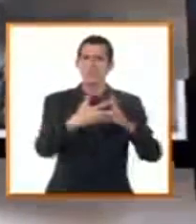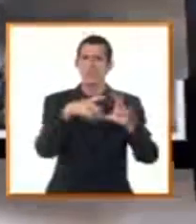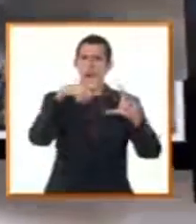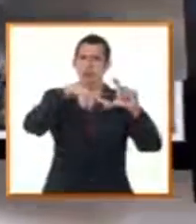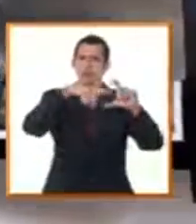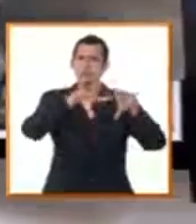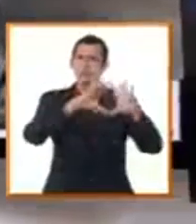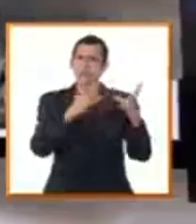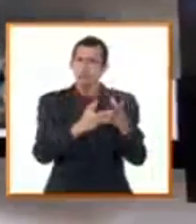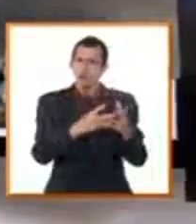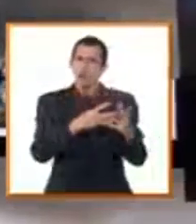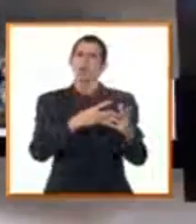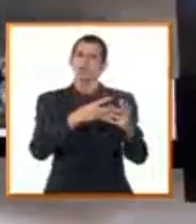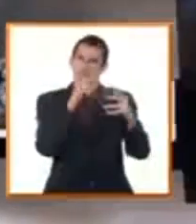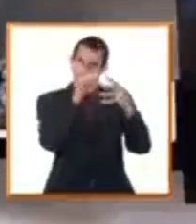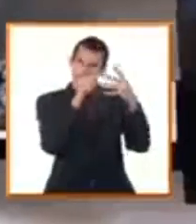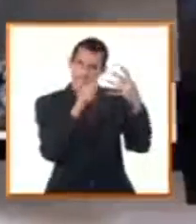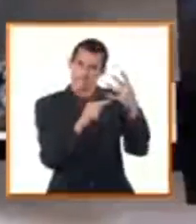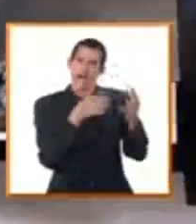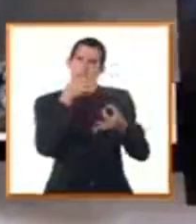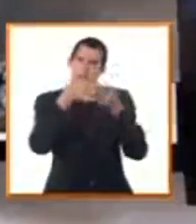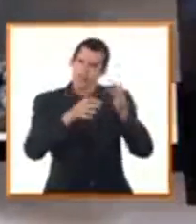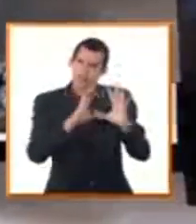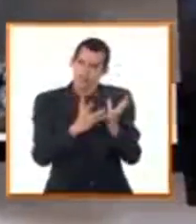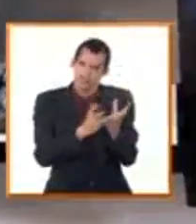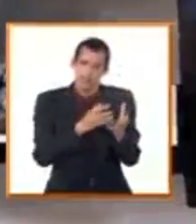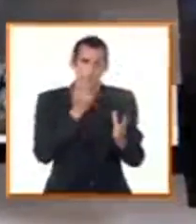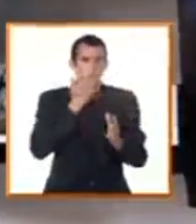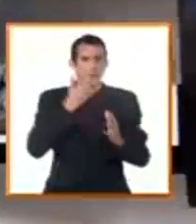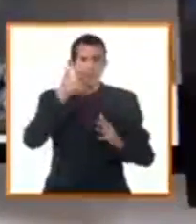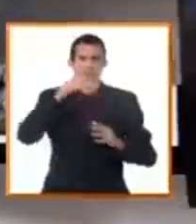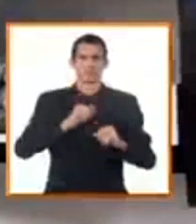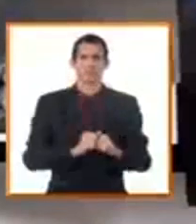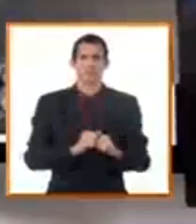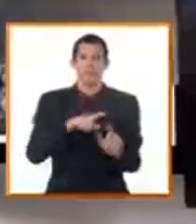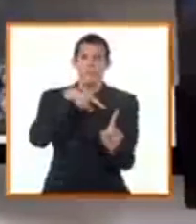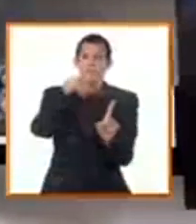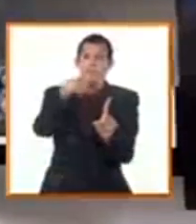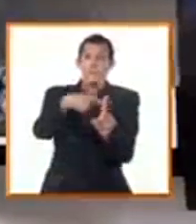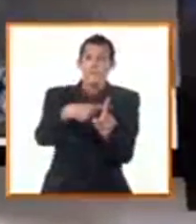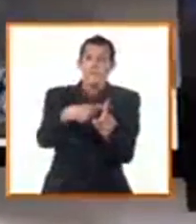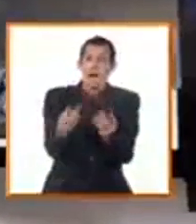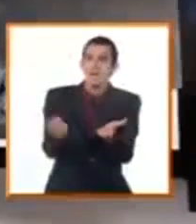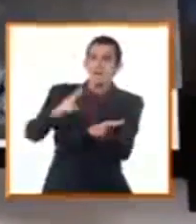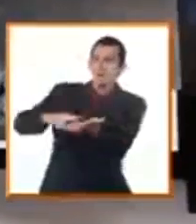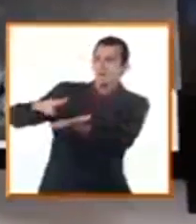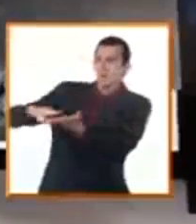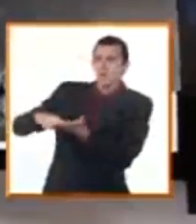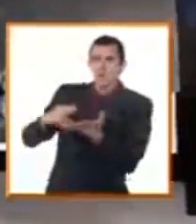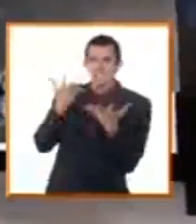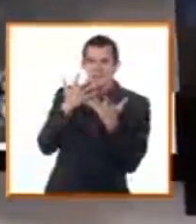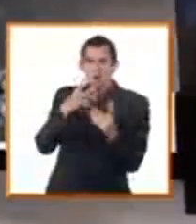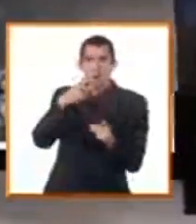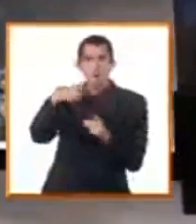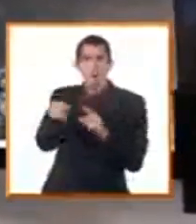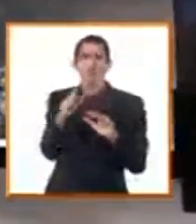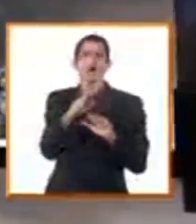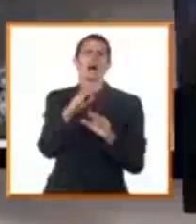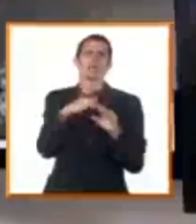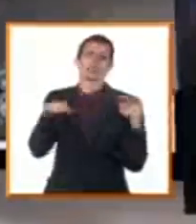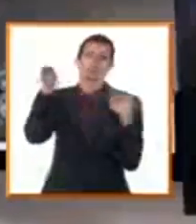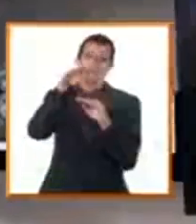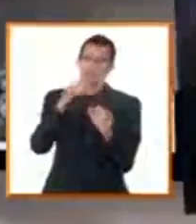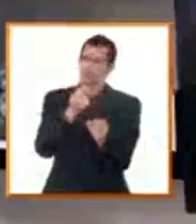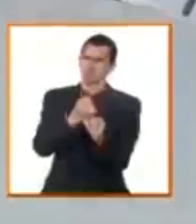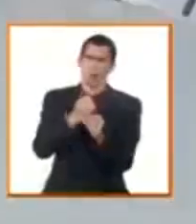Drogas y además se indicó la incorporación de otras 16 instituciones que también están relacionadas con la elaboración de